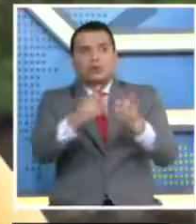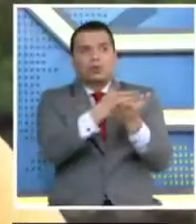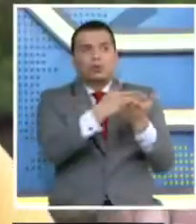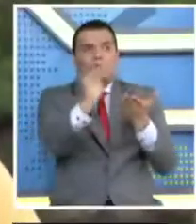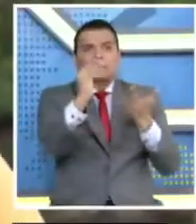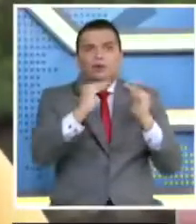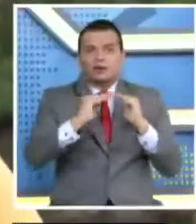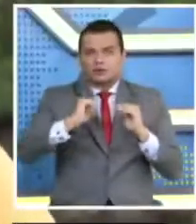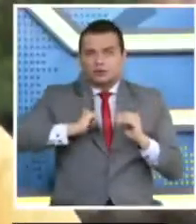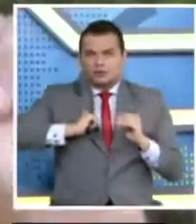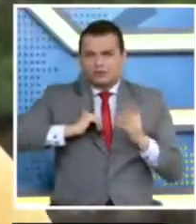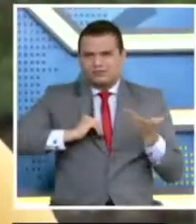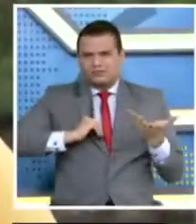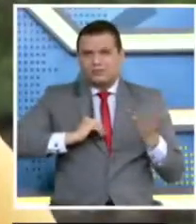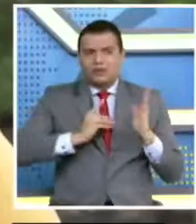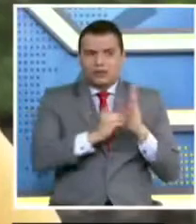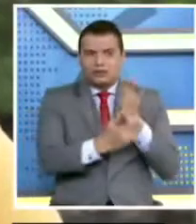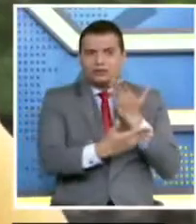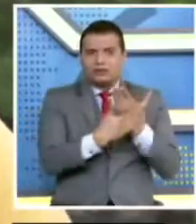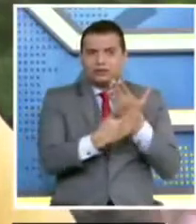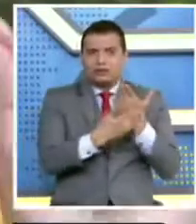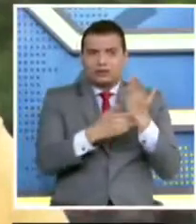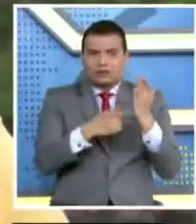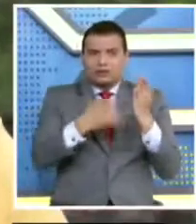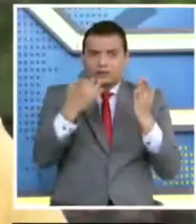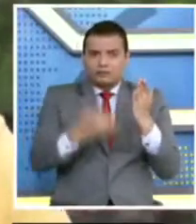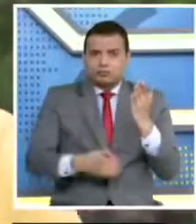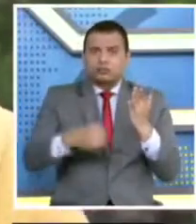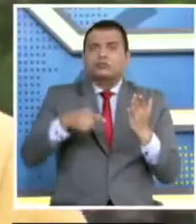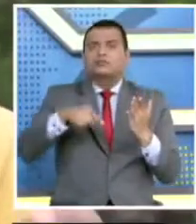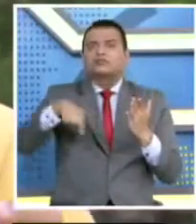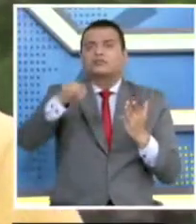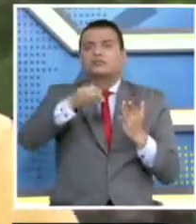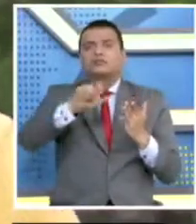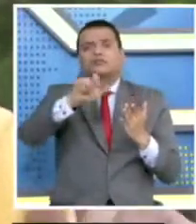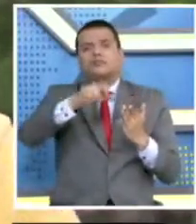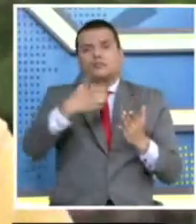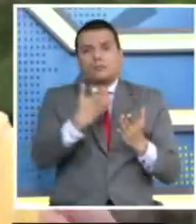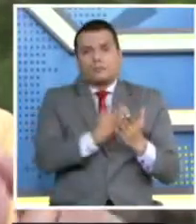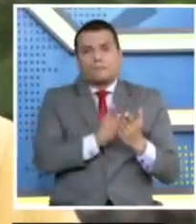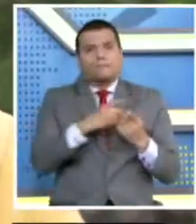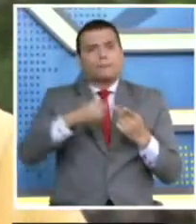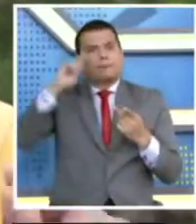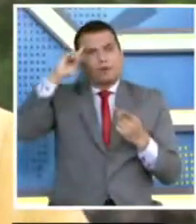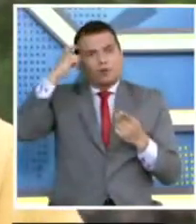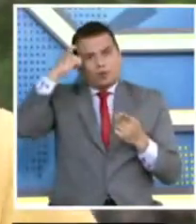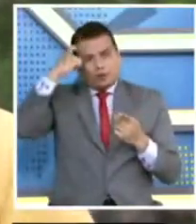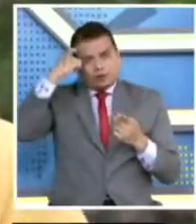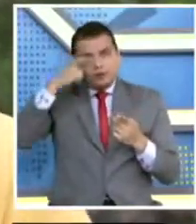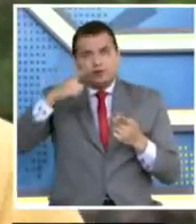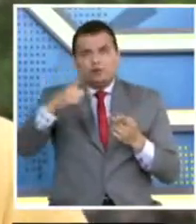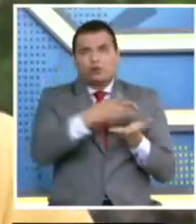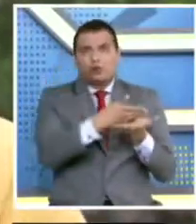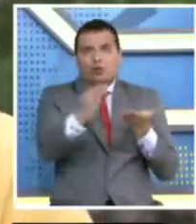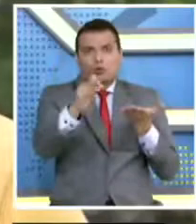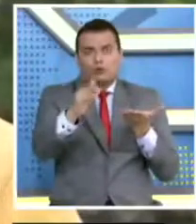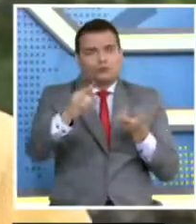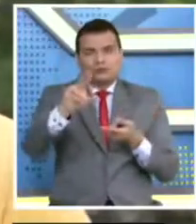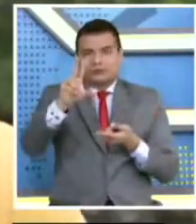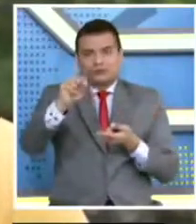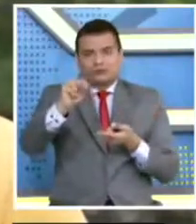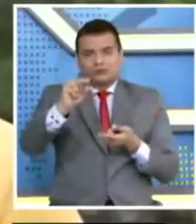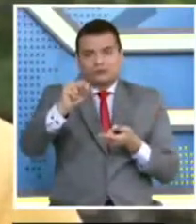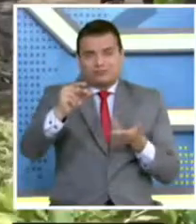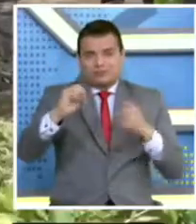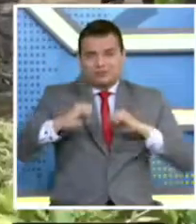calle, además cuando tenemos un decreto nacional que obliga a que ningún alcalde ni ningún gobierno puede hacer ningún tipo de desalojos